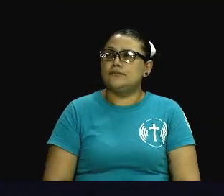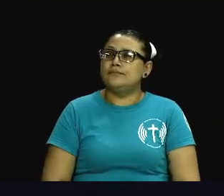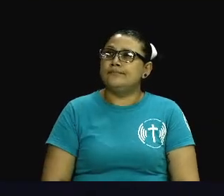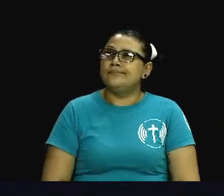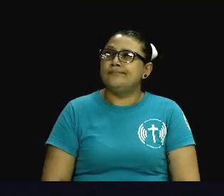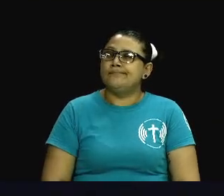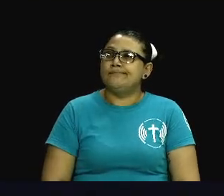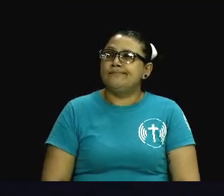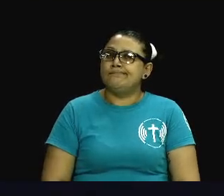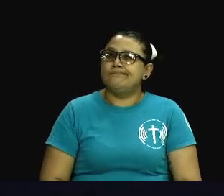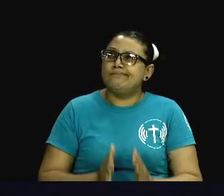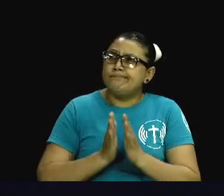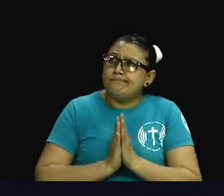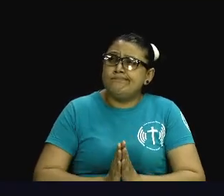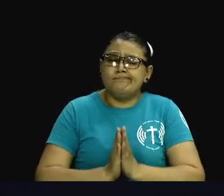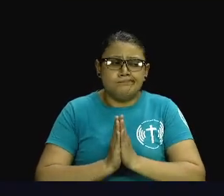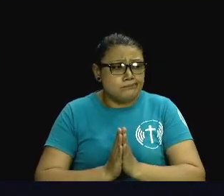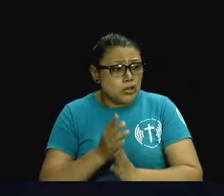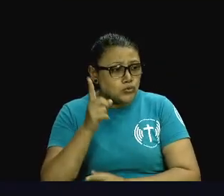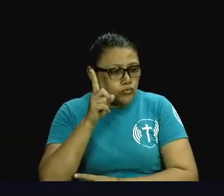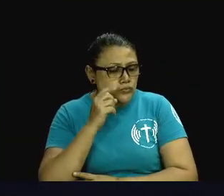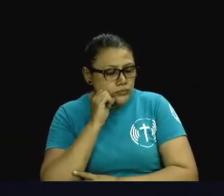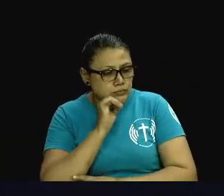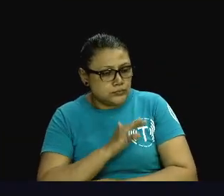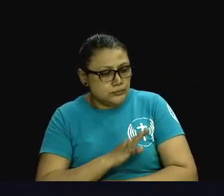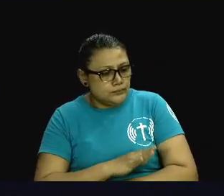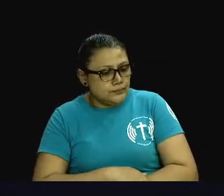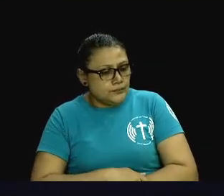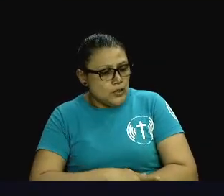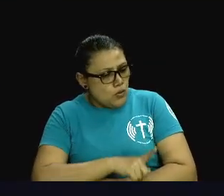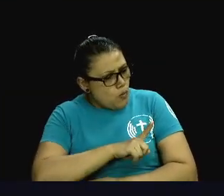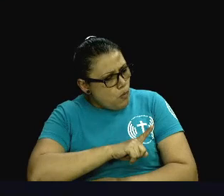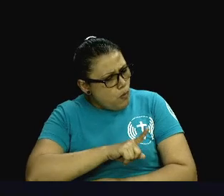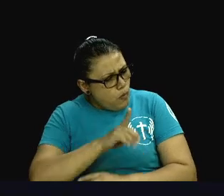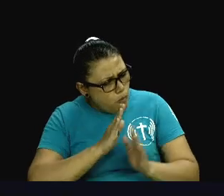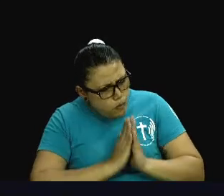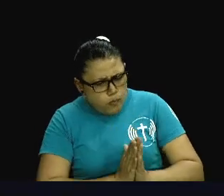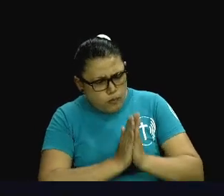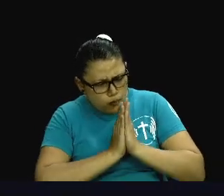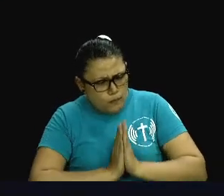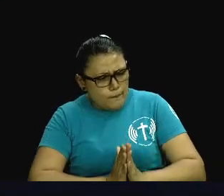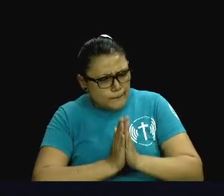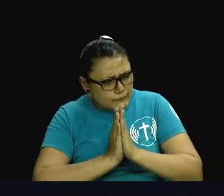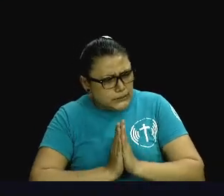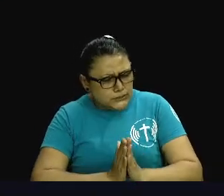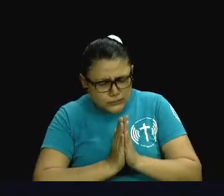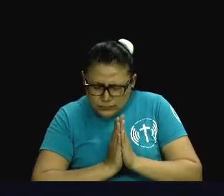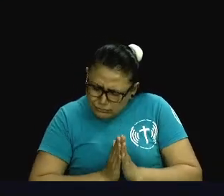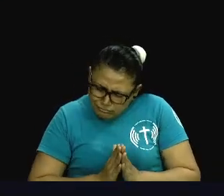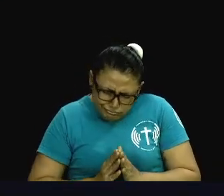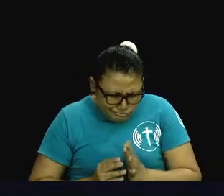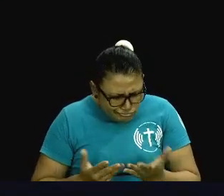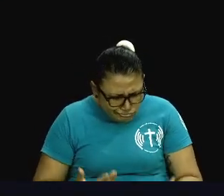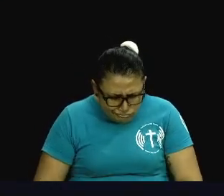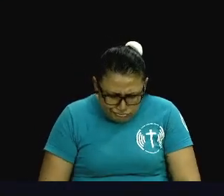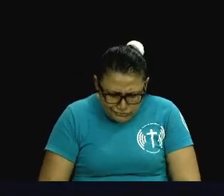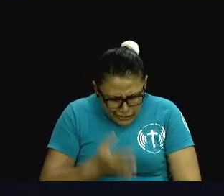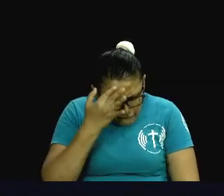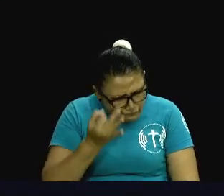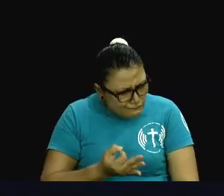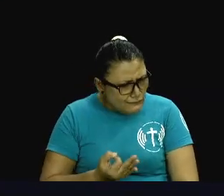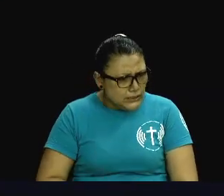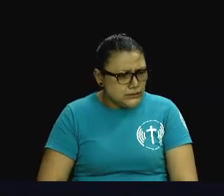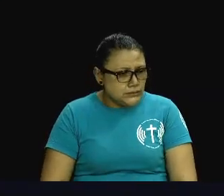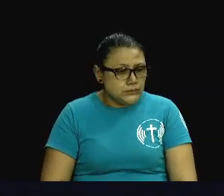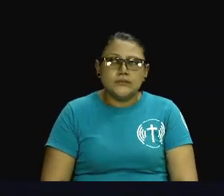ahora con la fe en alto muchos de nosotros oramos con la fe escondida y cómo es